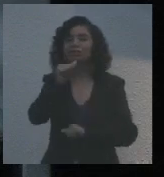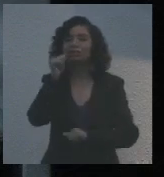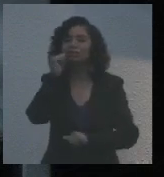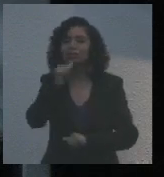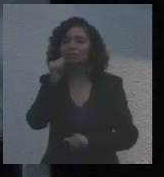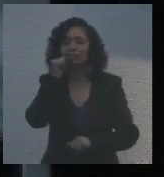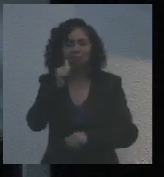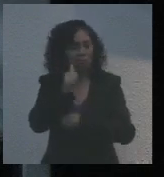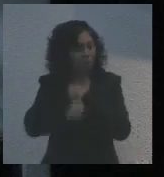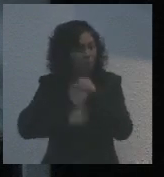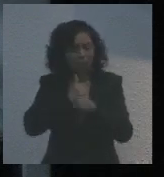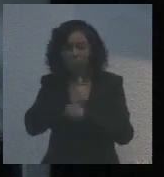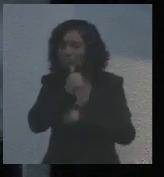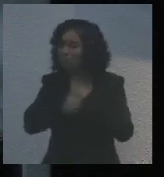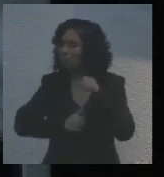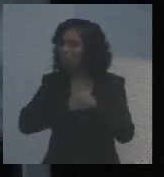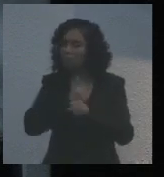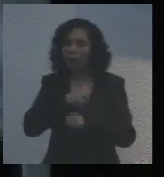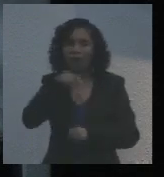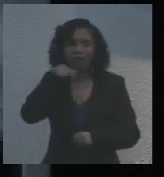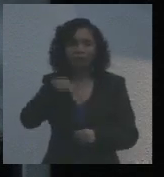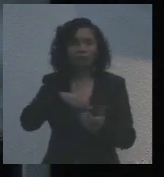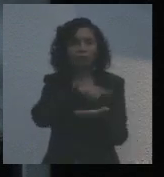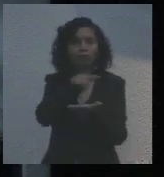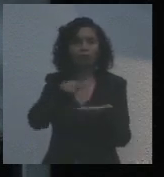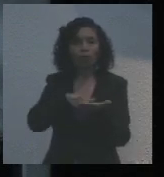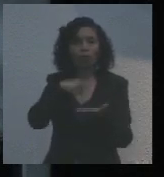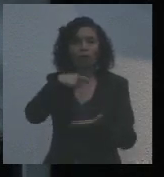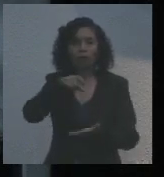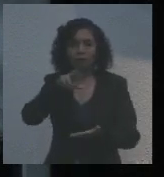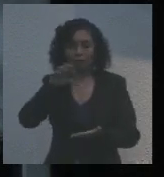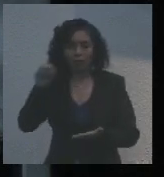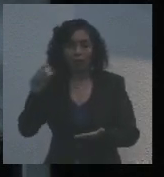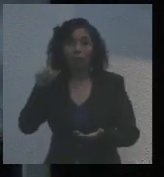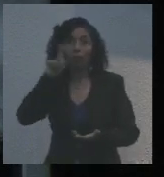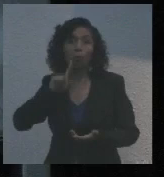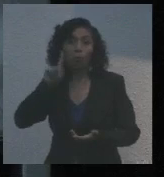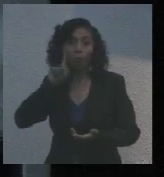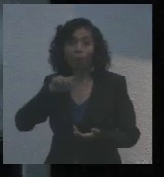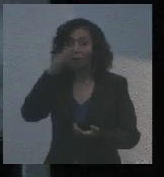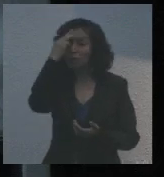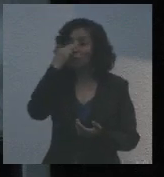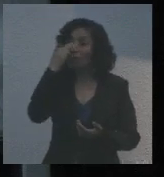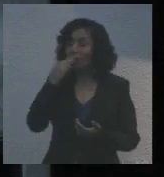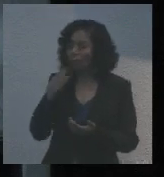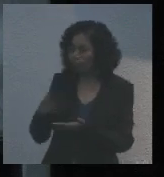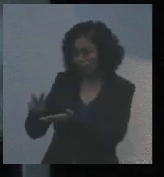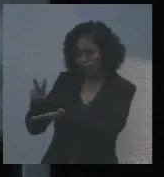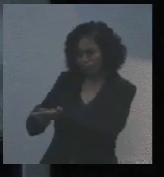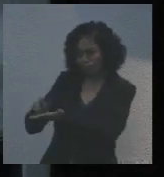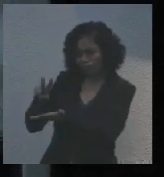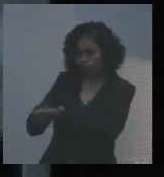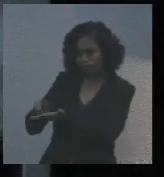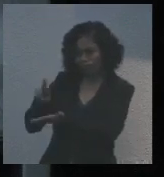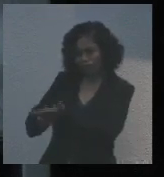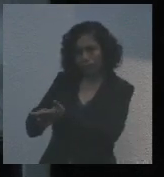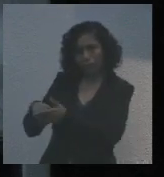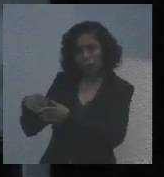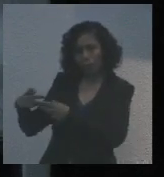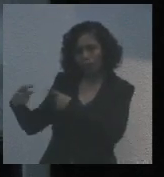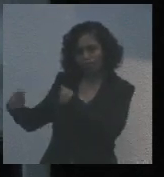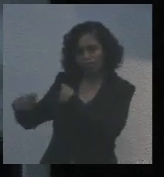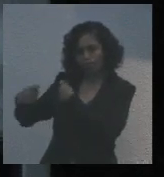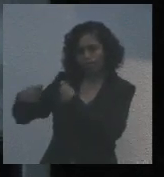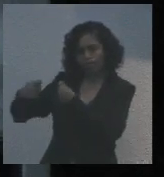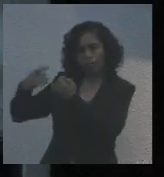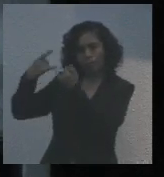en cada localidad de quinta narró las mujeres mayas son un valoarte de nuestra historia y